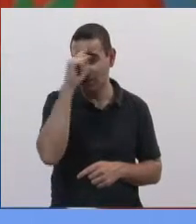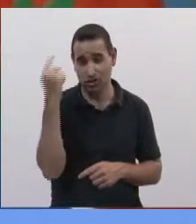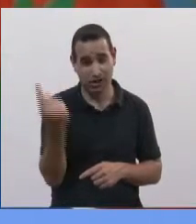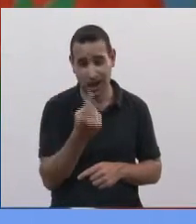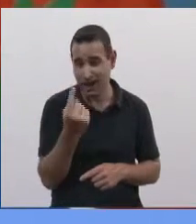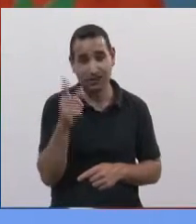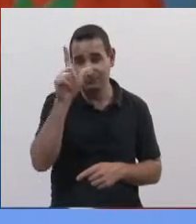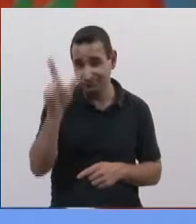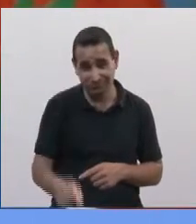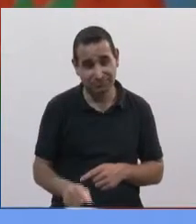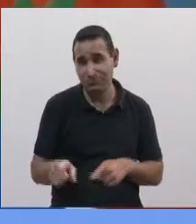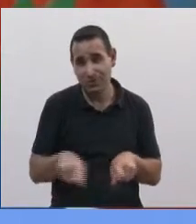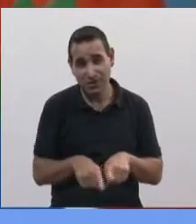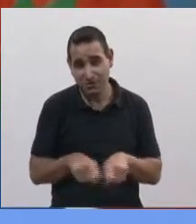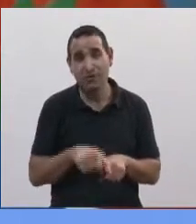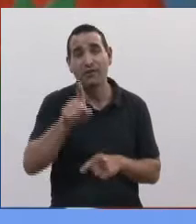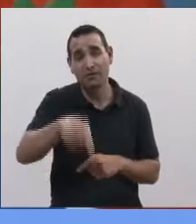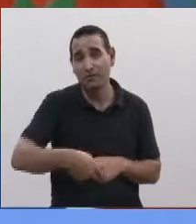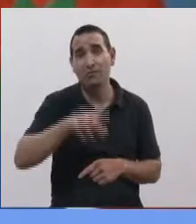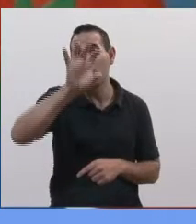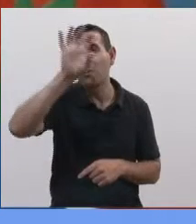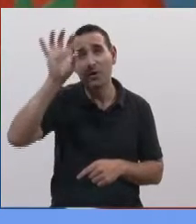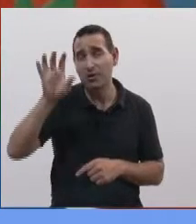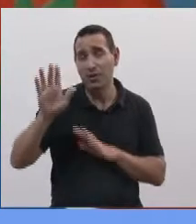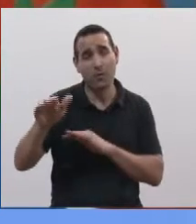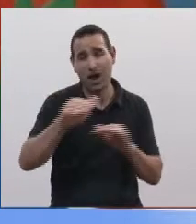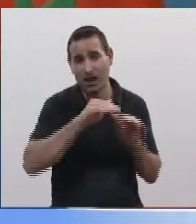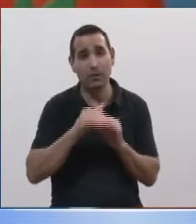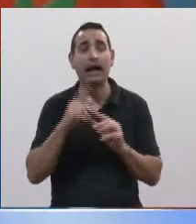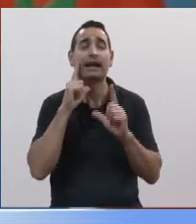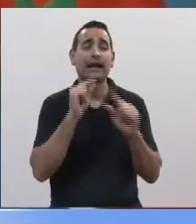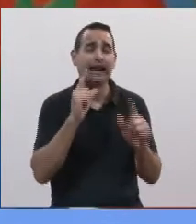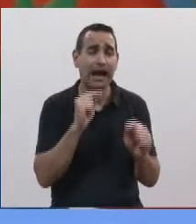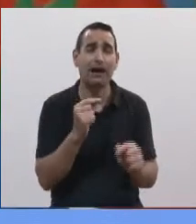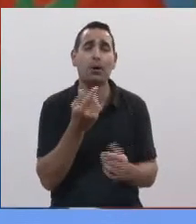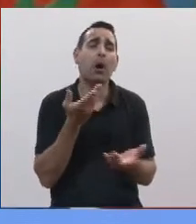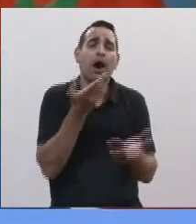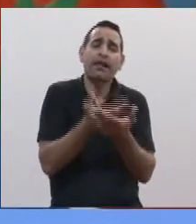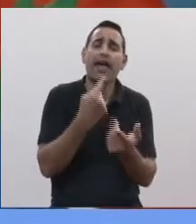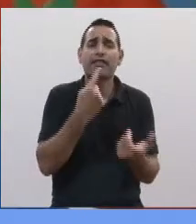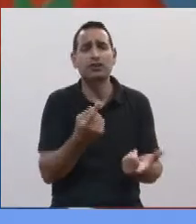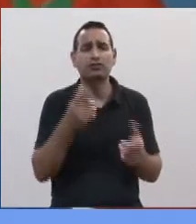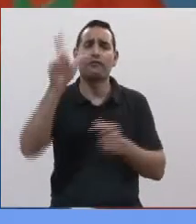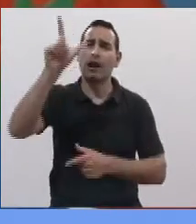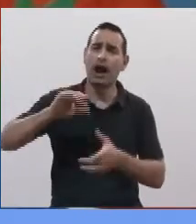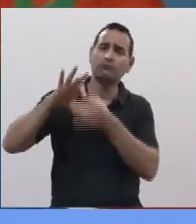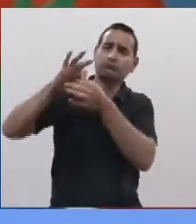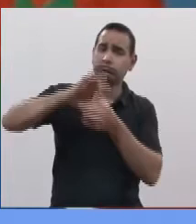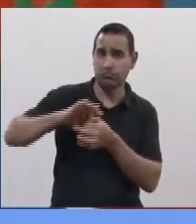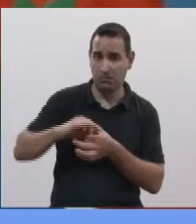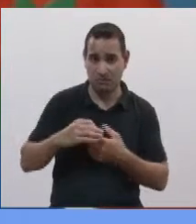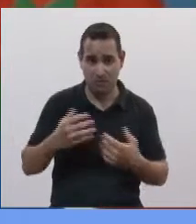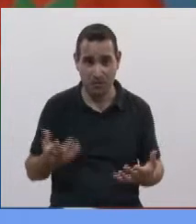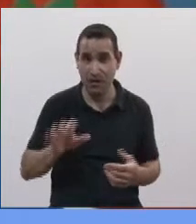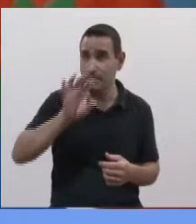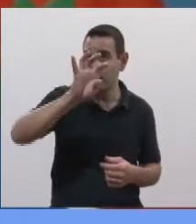nacional es lo que generan en las provincias. O sea, reclaman federalismo en Buenos Aires y en cada una de